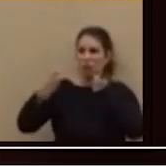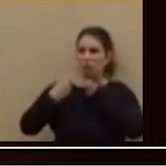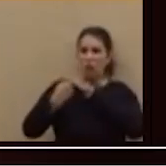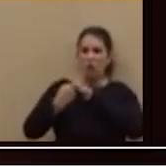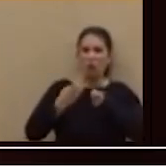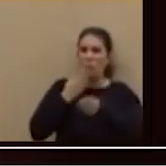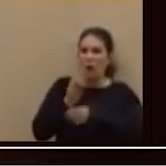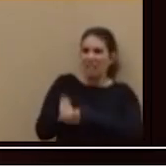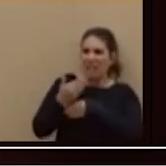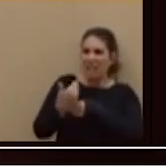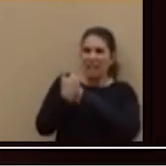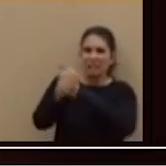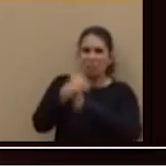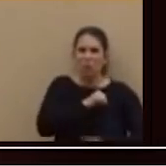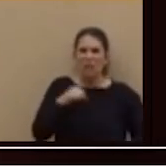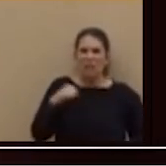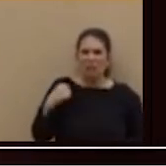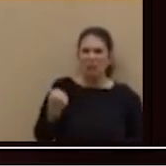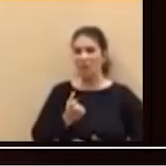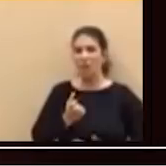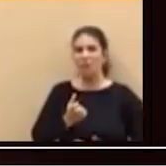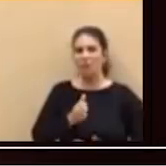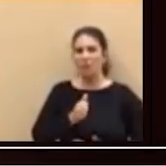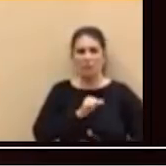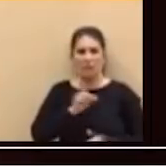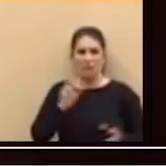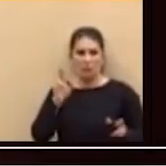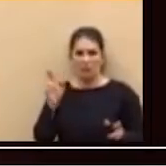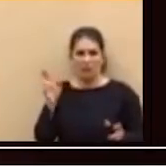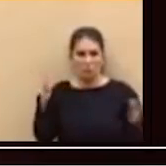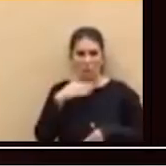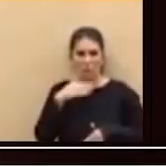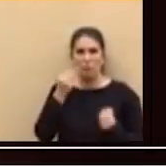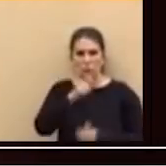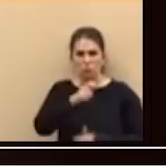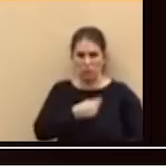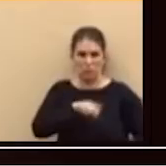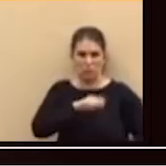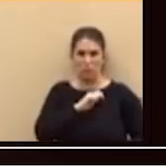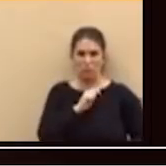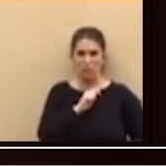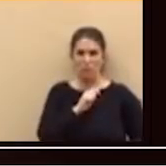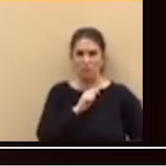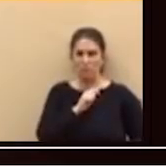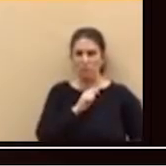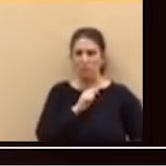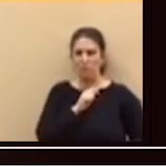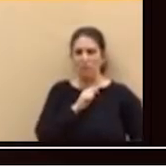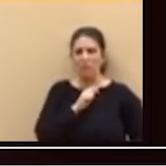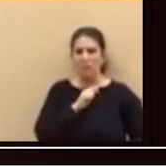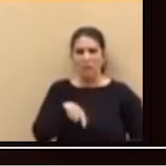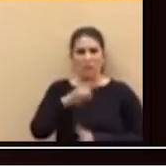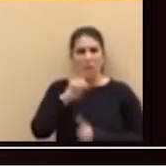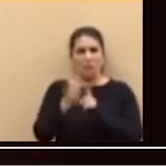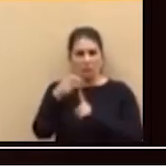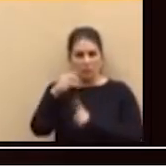ataques personales en la que usted ha convertido el debate. Pero nosotros lo que hemos logrado con esta moción de censura es este